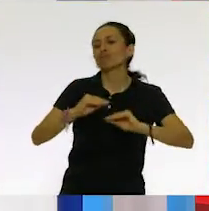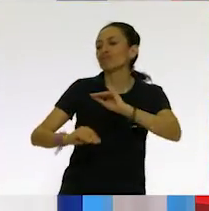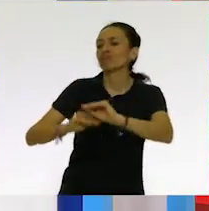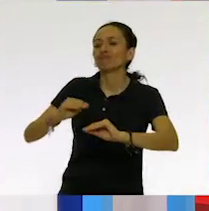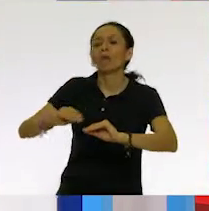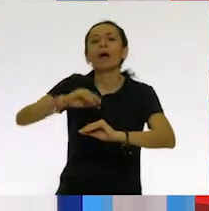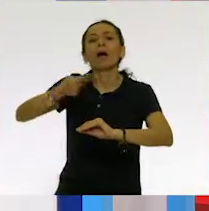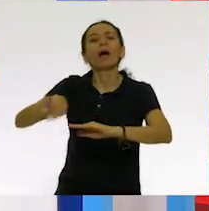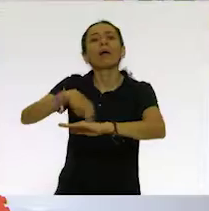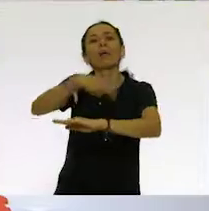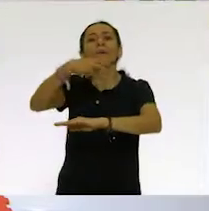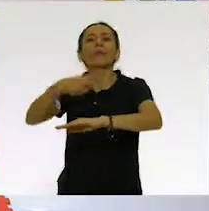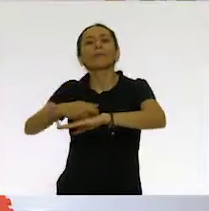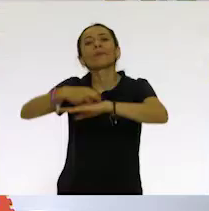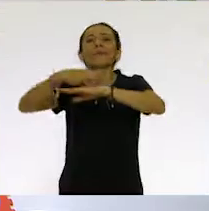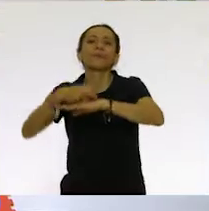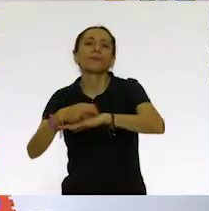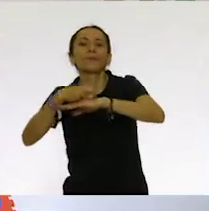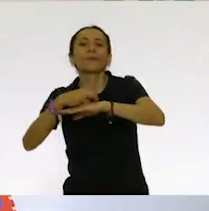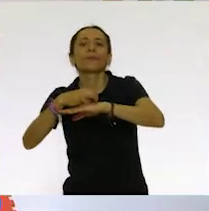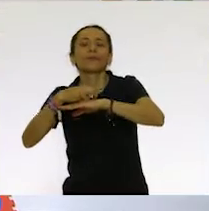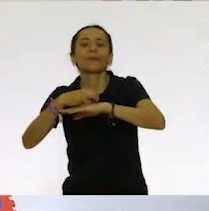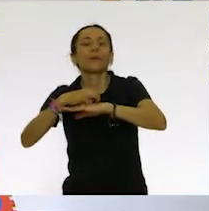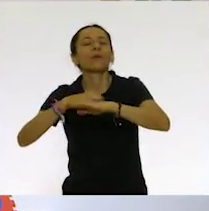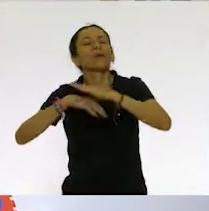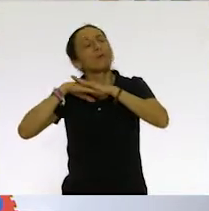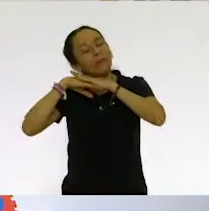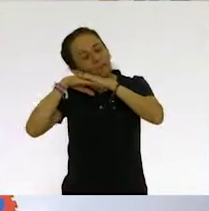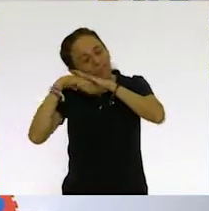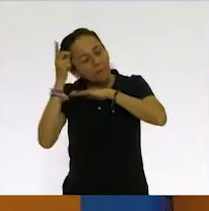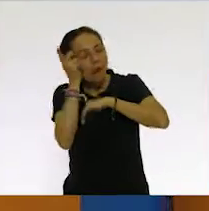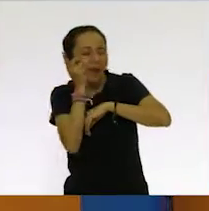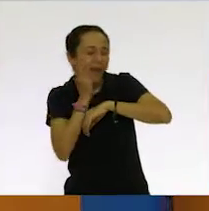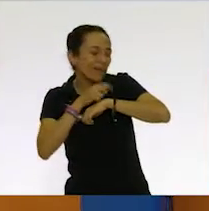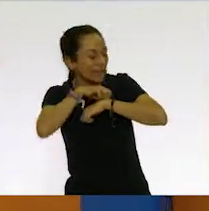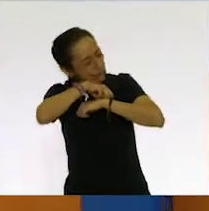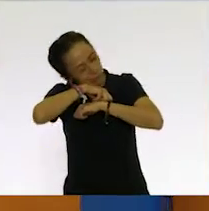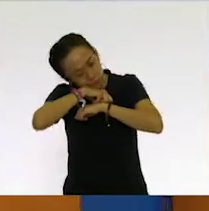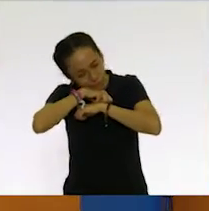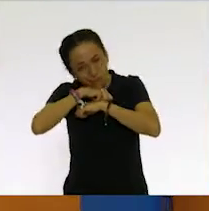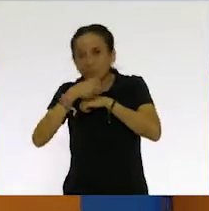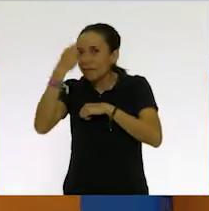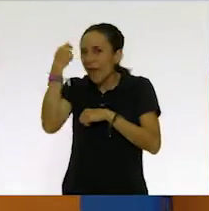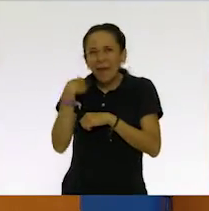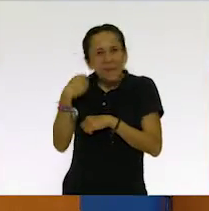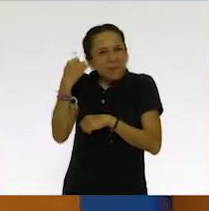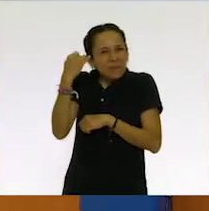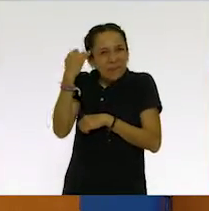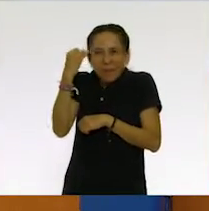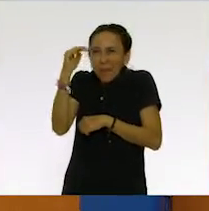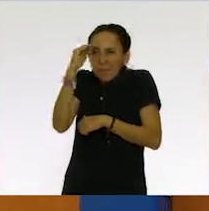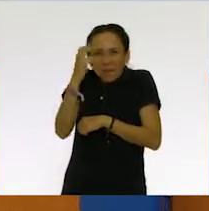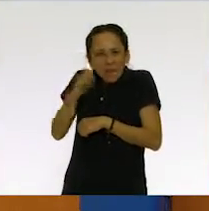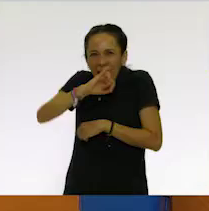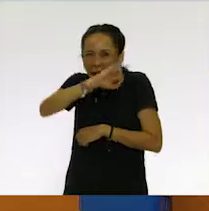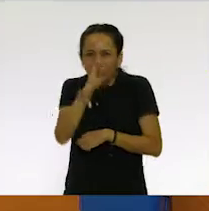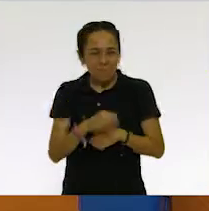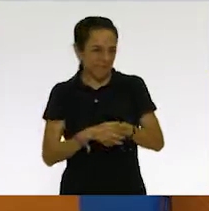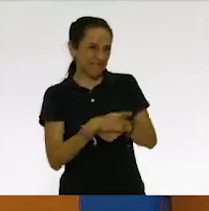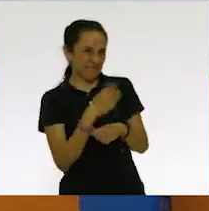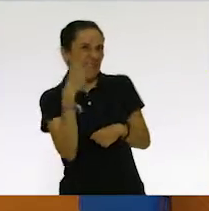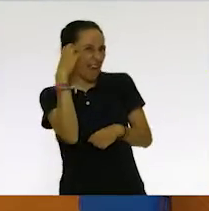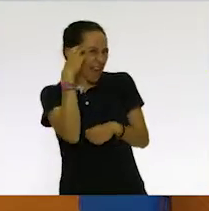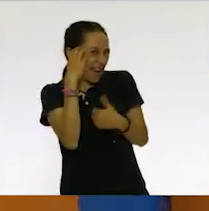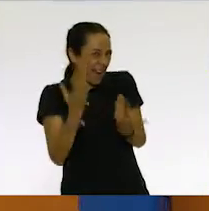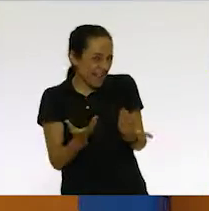No nos hubiéramos imaginado que los osos hacían eso. No. ¿No? ¿Una cama? Ahora, ¿qué crees? ¿Qué? Ya que conciliaron el